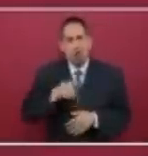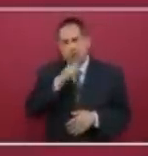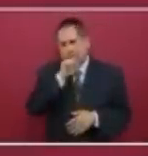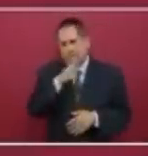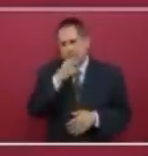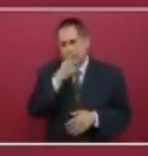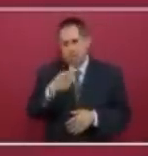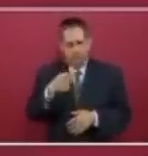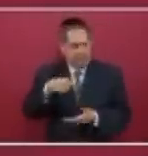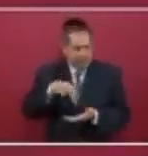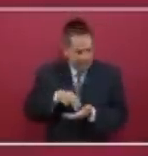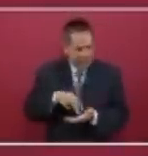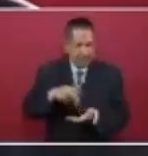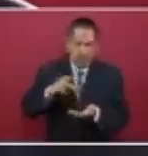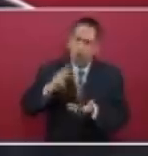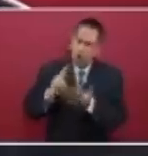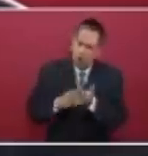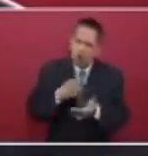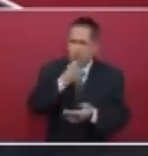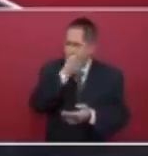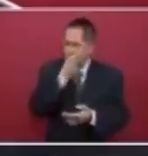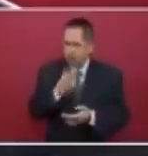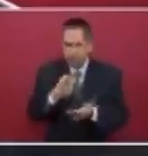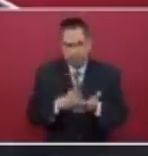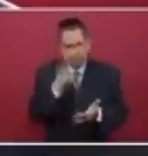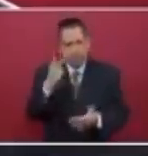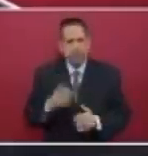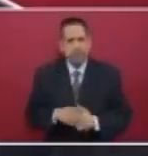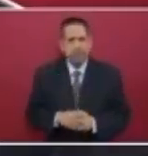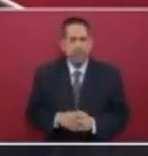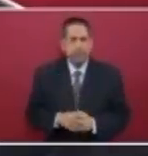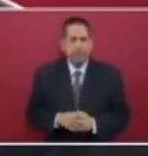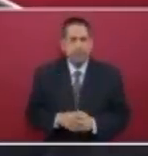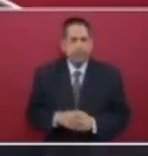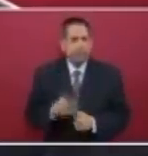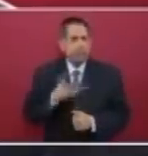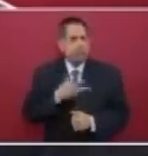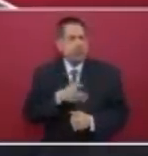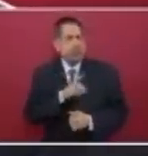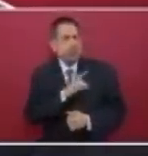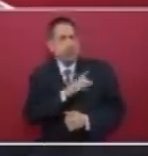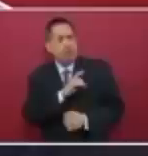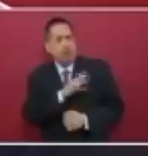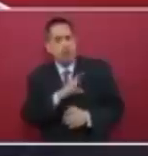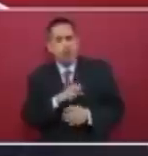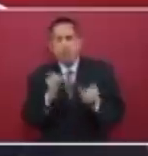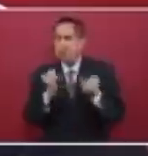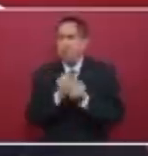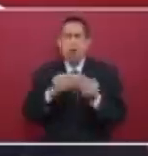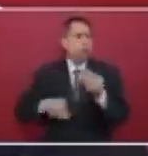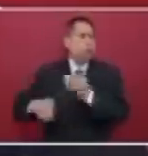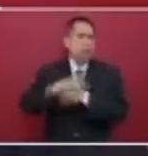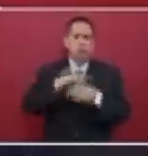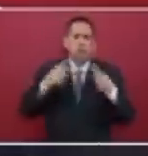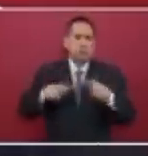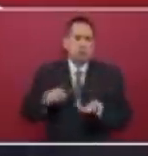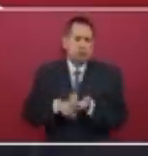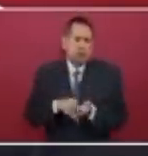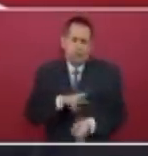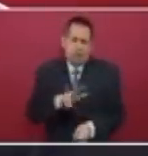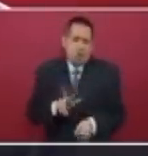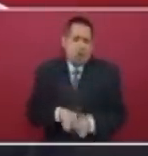aquí lo repito tengo miedo como todos los seres humanos